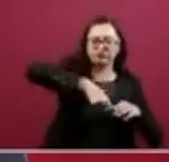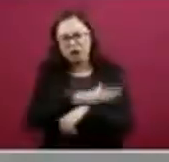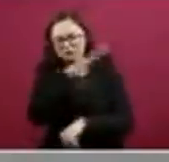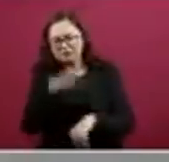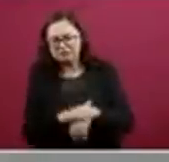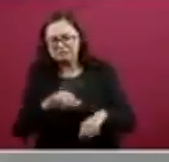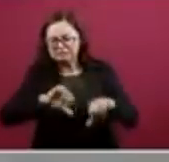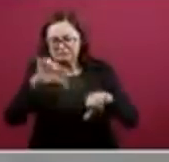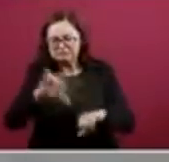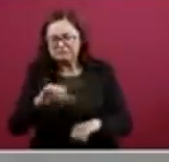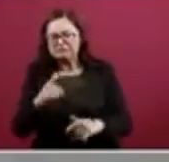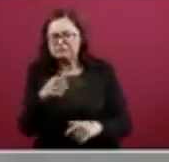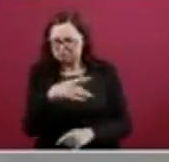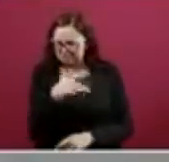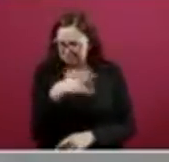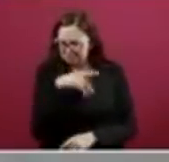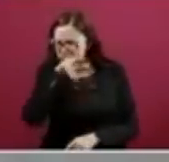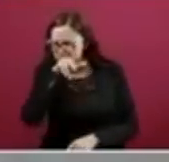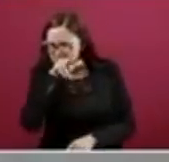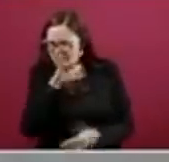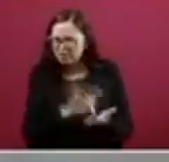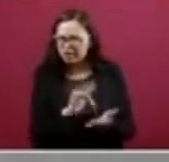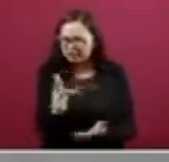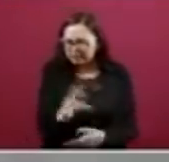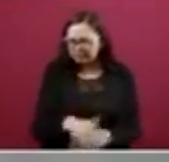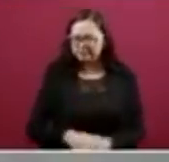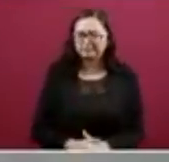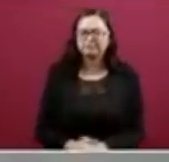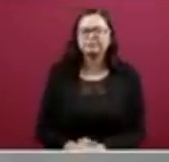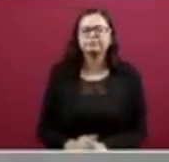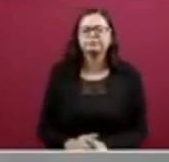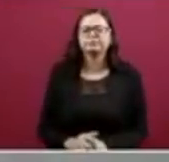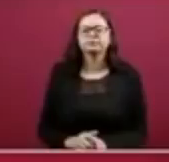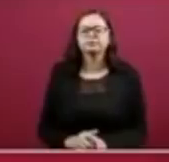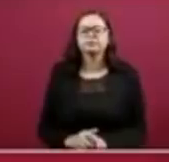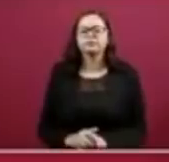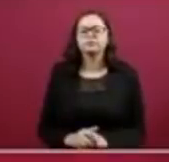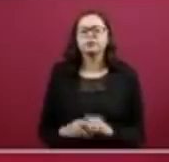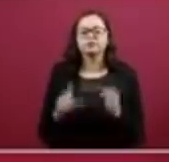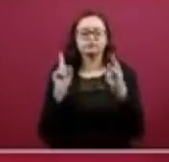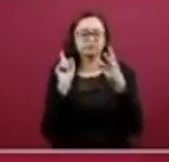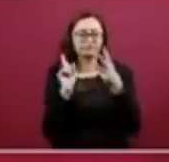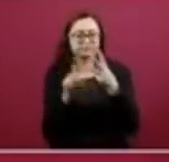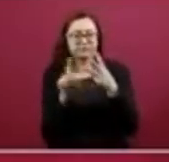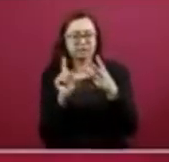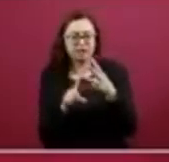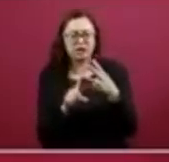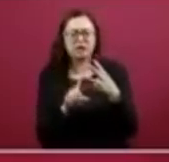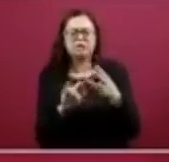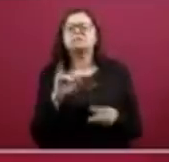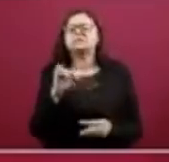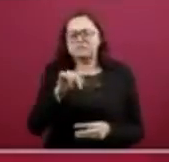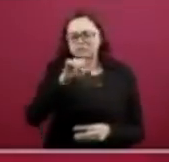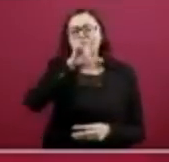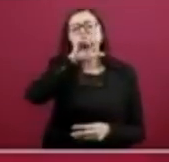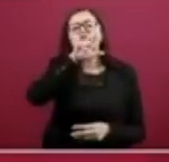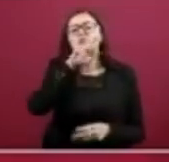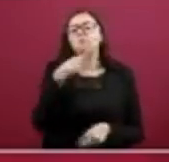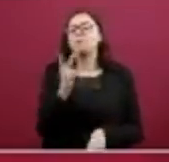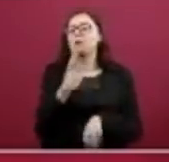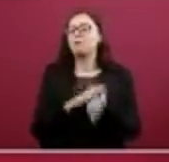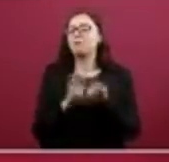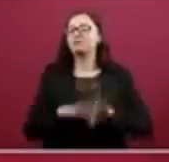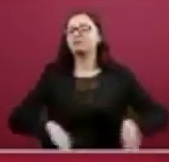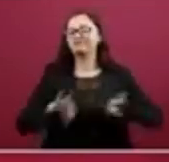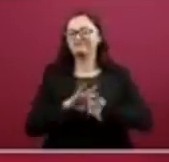pagar los platos rotos yo me preocupo y me ocupo sobre todos lo